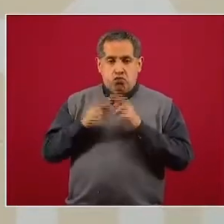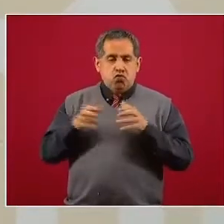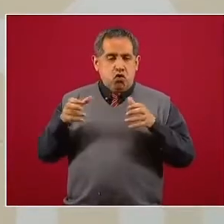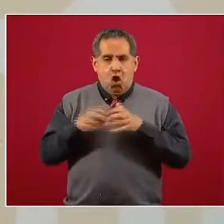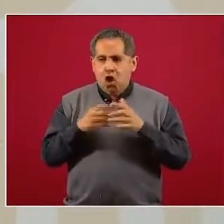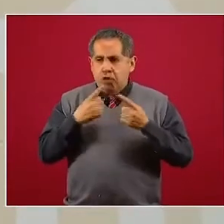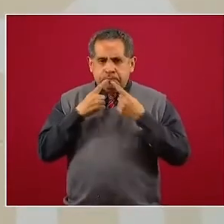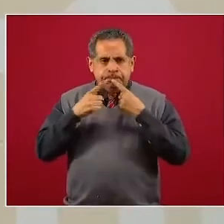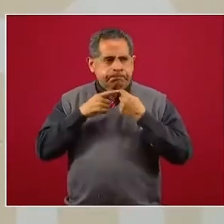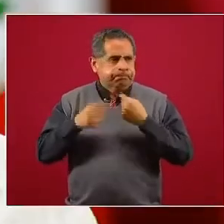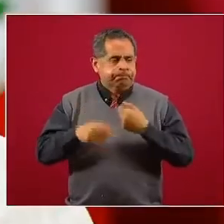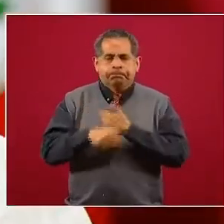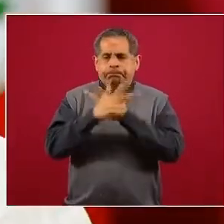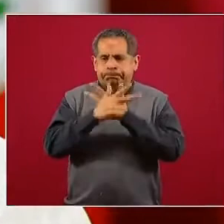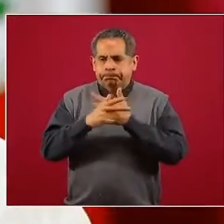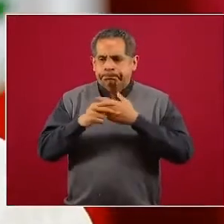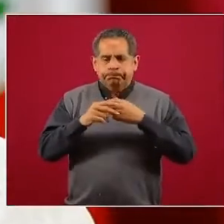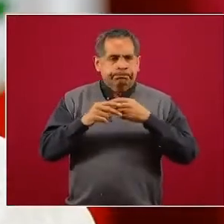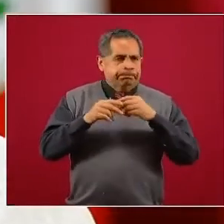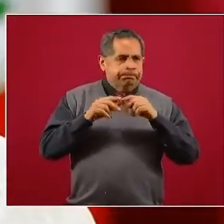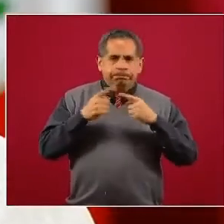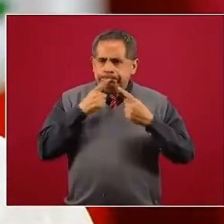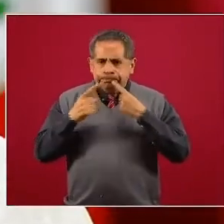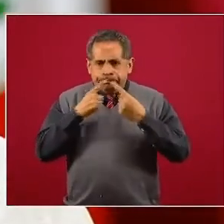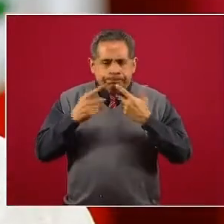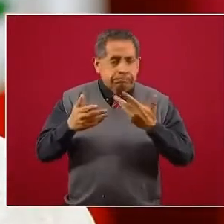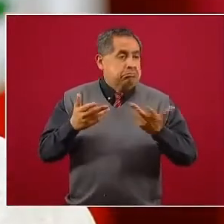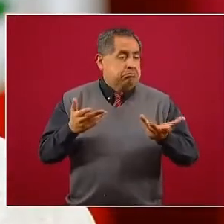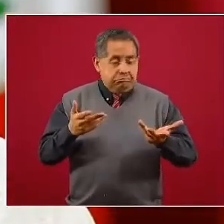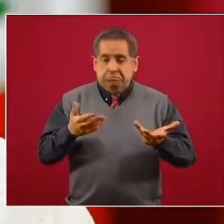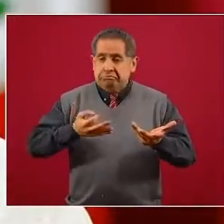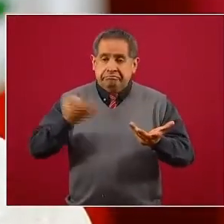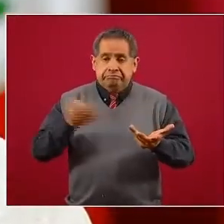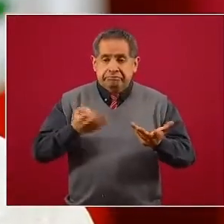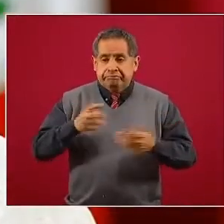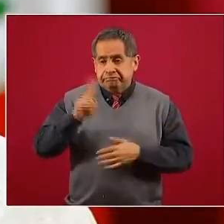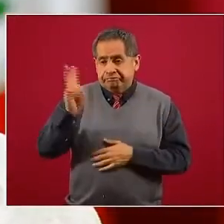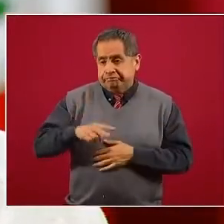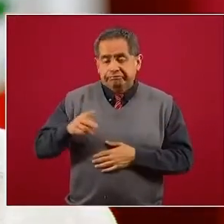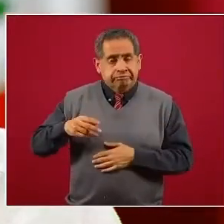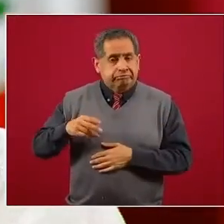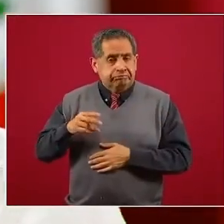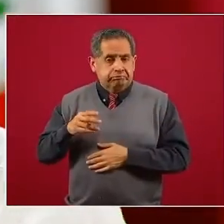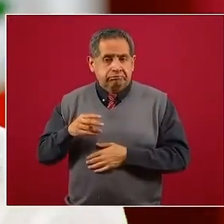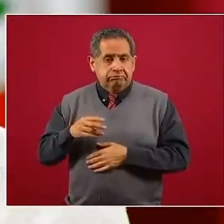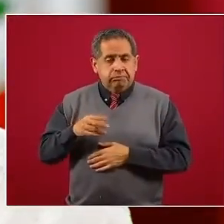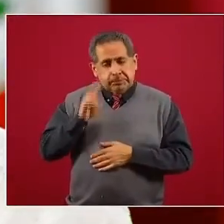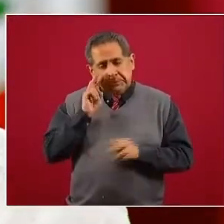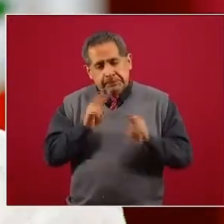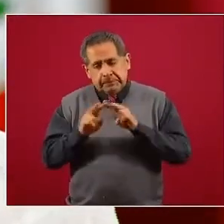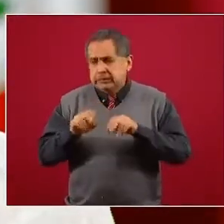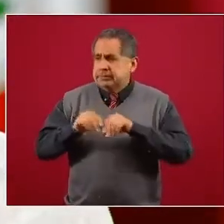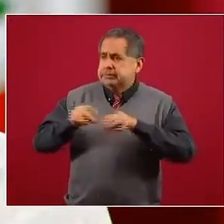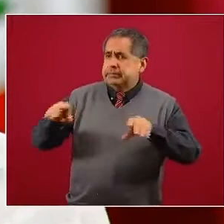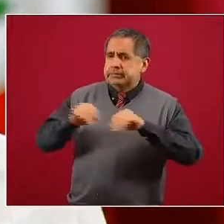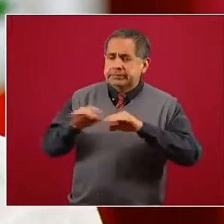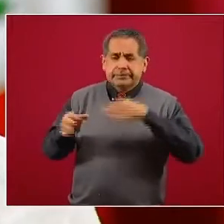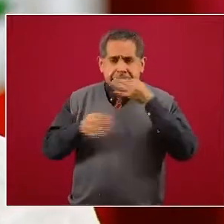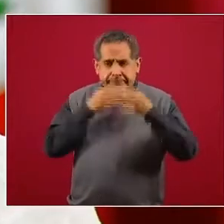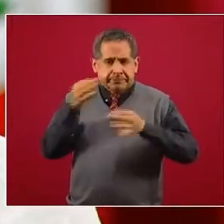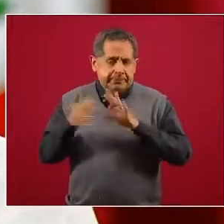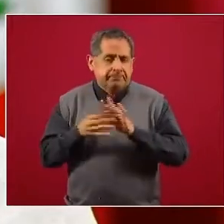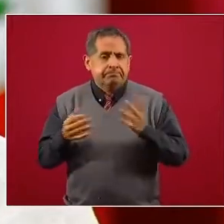por videoconferencia. Y justamente, tal como la mayoría de los medios que cubrieron este aspecto